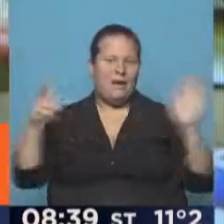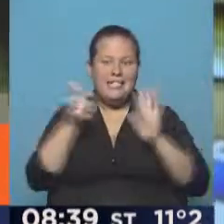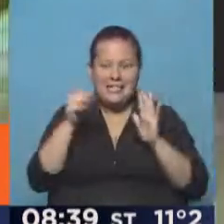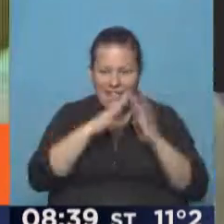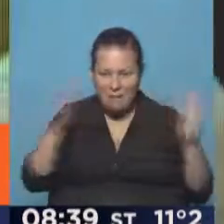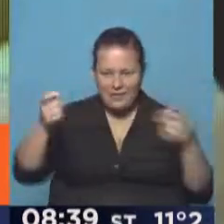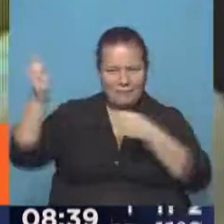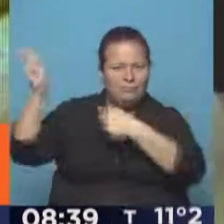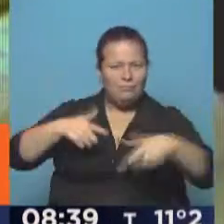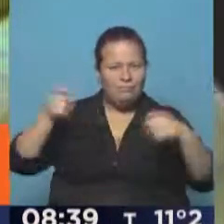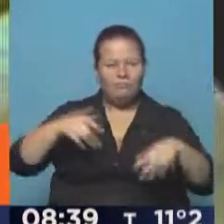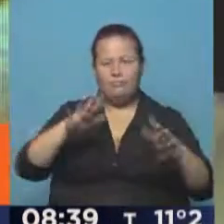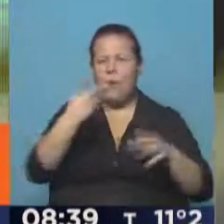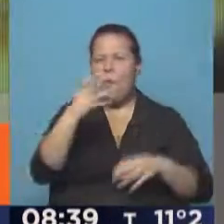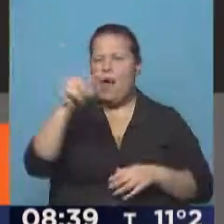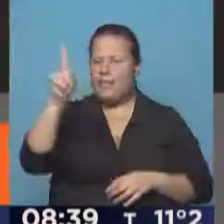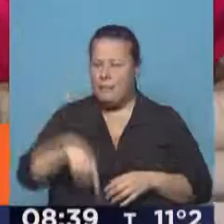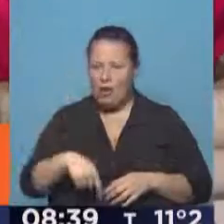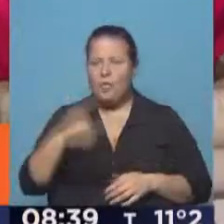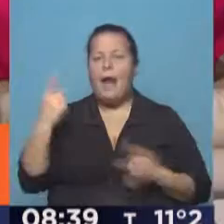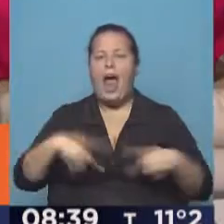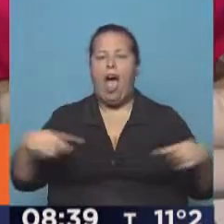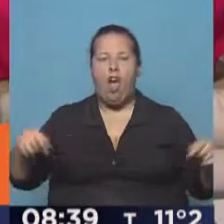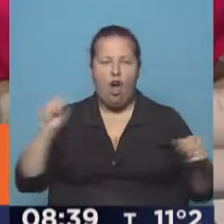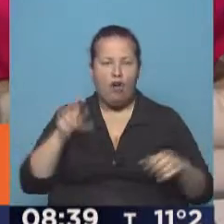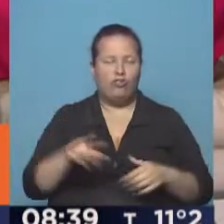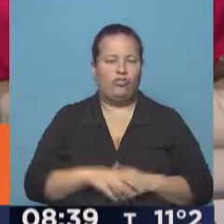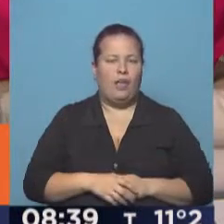semestre han crecido en el orden del 40% para los productos